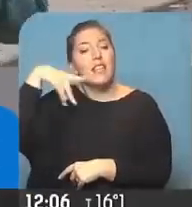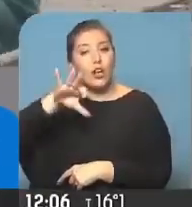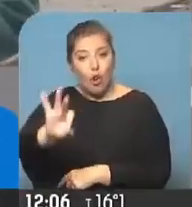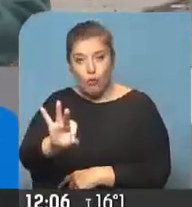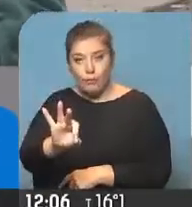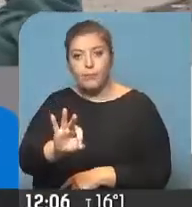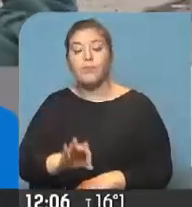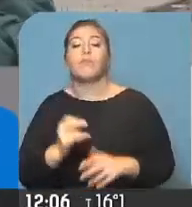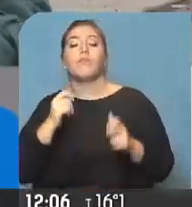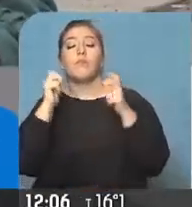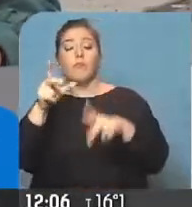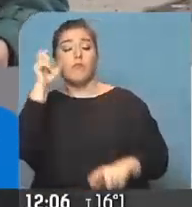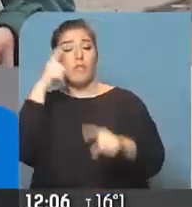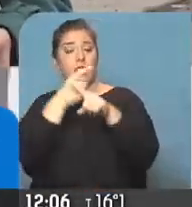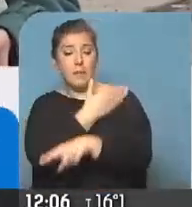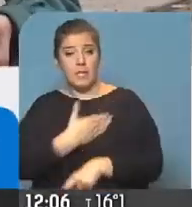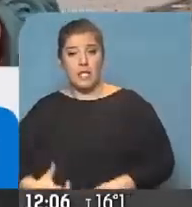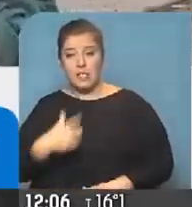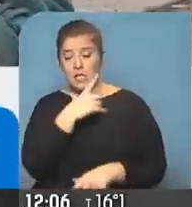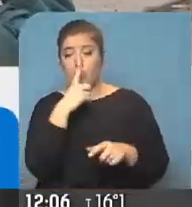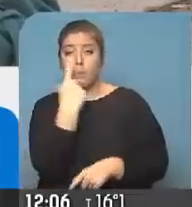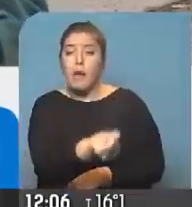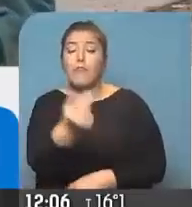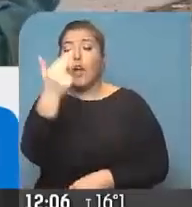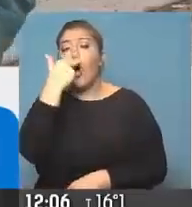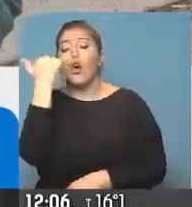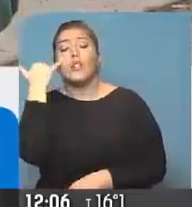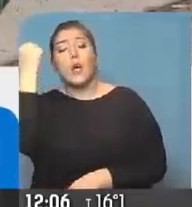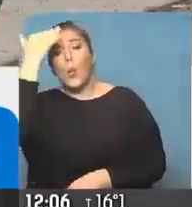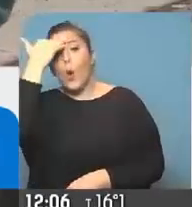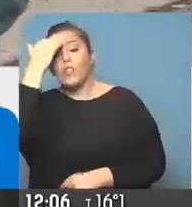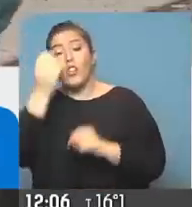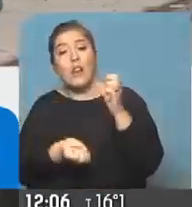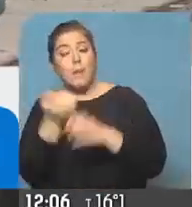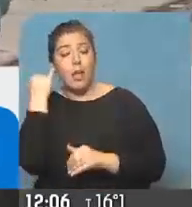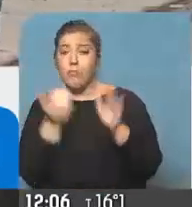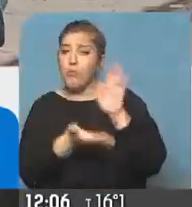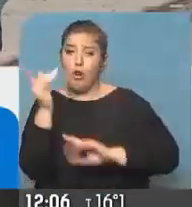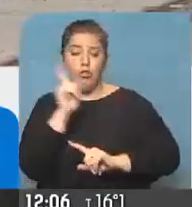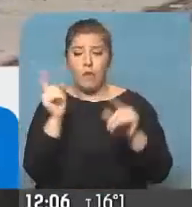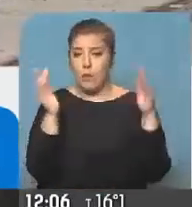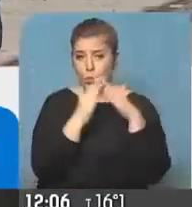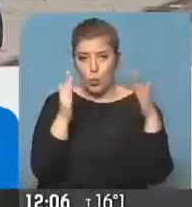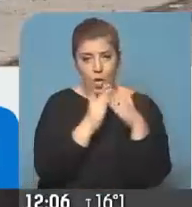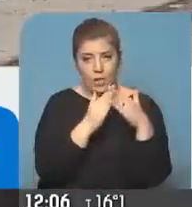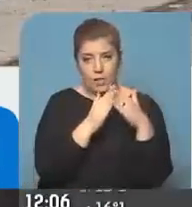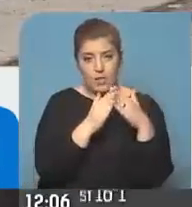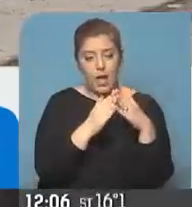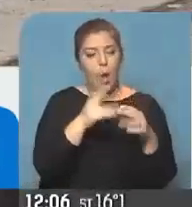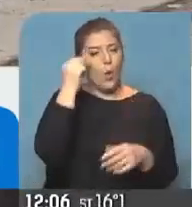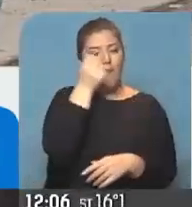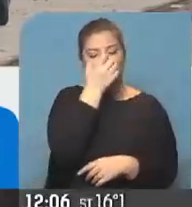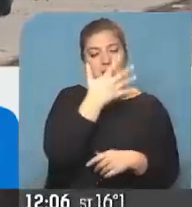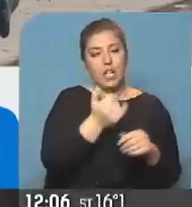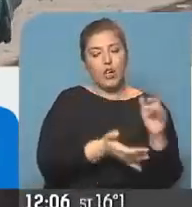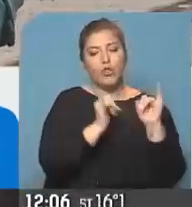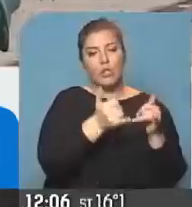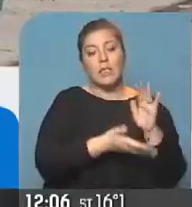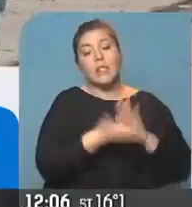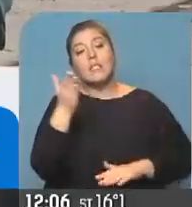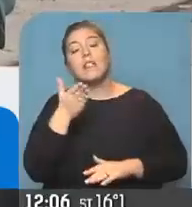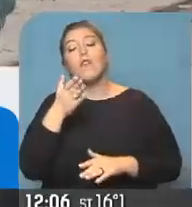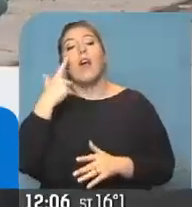bueno, señalábamos que la presidenta se fue 11:15 de la mañana y no se dirigió a su domicilio, de donde había salido a las 9:25, sino al Instituto